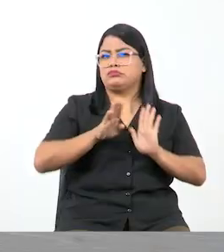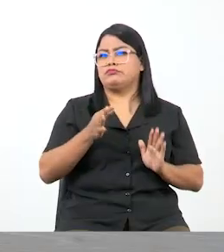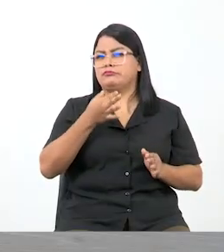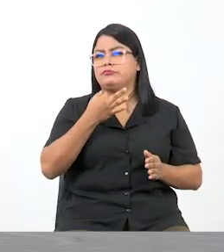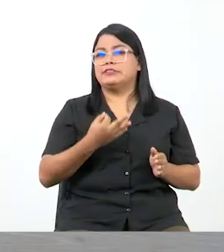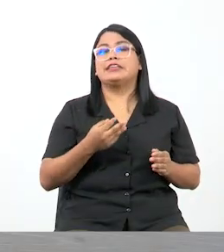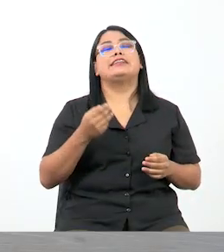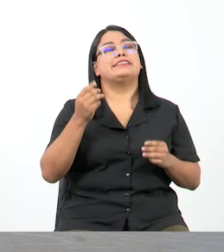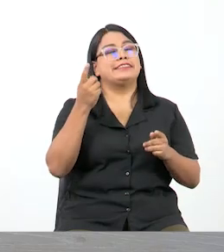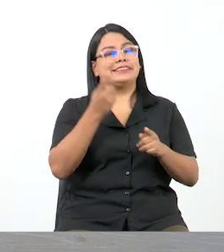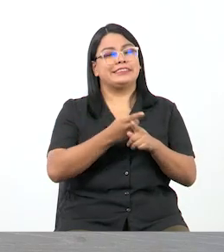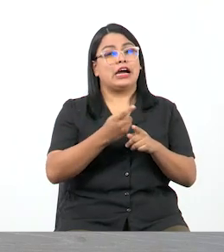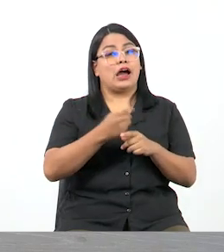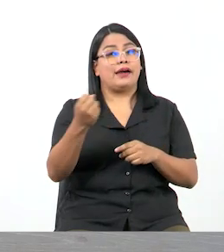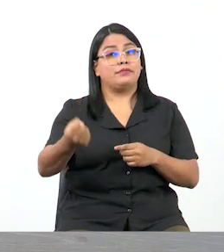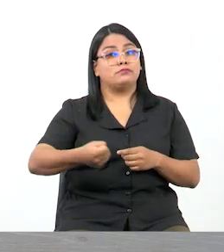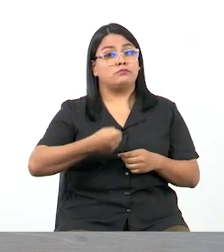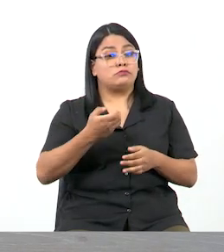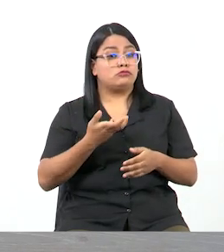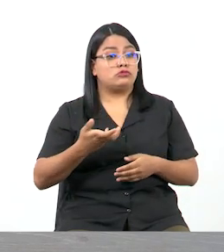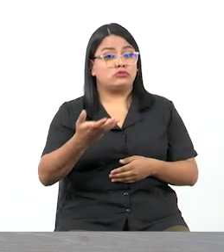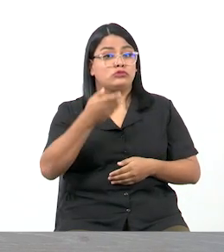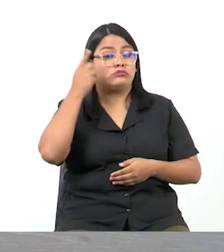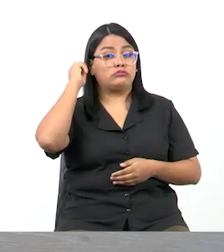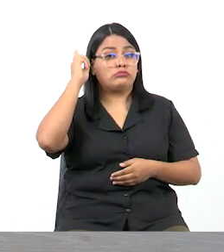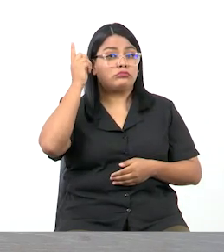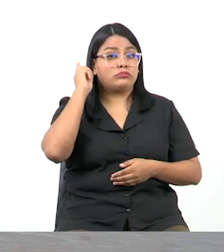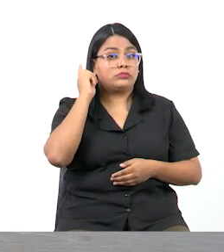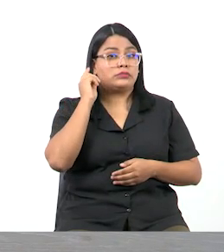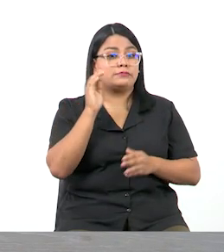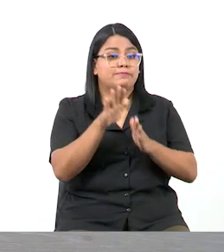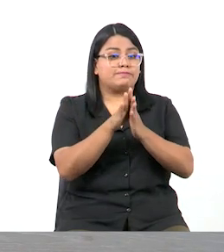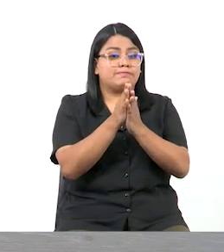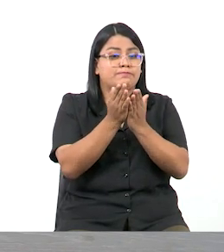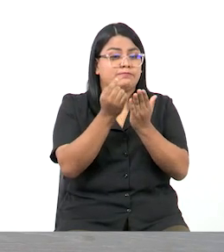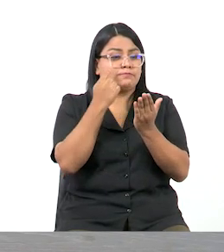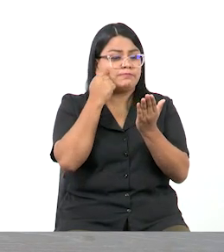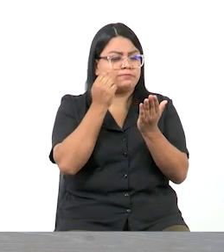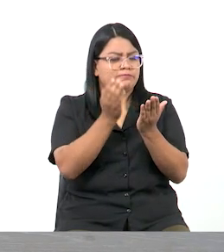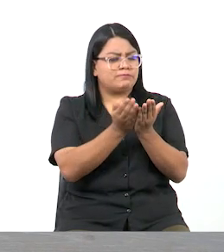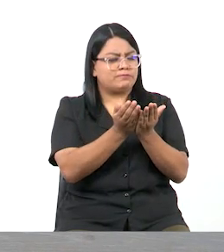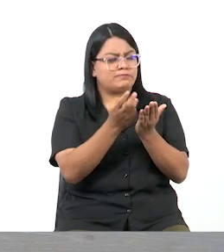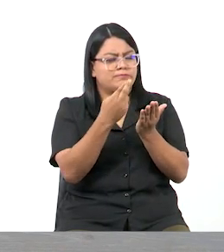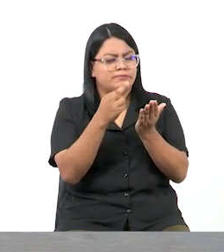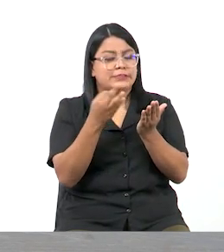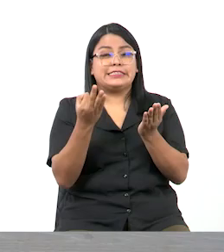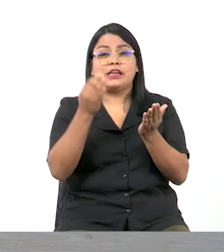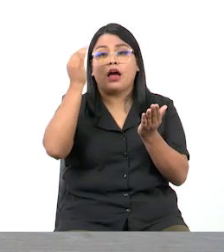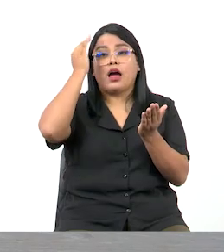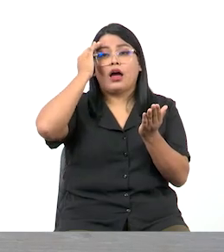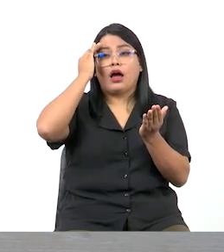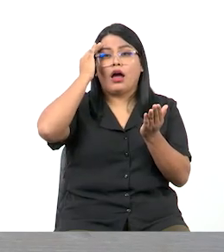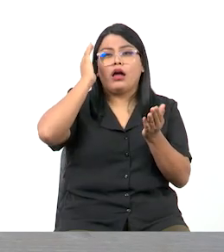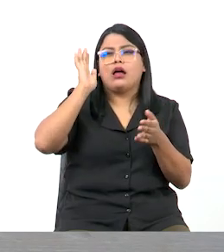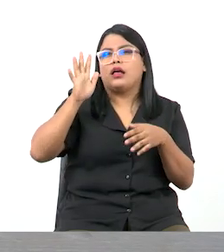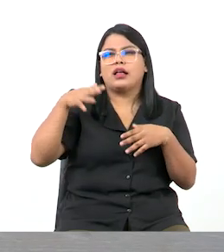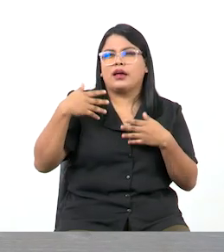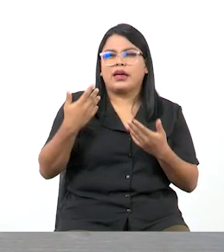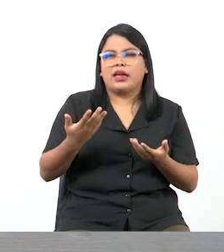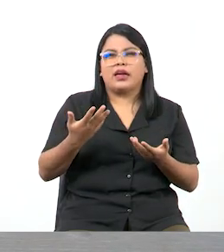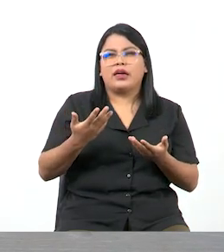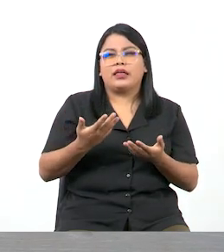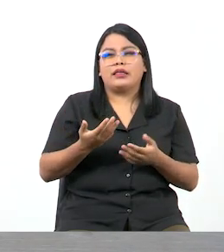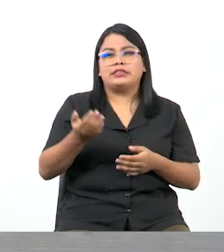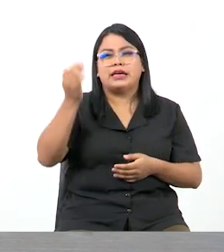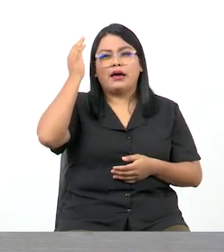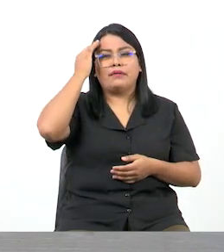ellas. Sí, Paola, es muy importante porque cuando nuestros docentes tomen el libro de texto, ellos necesitan conocer con qué se están